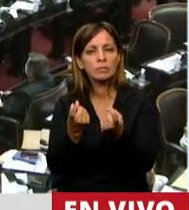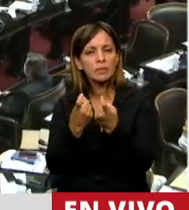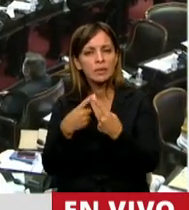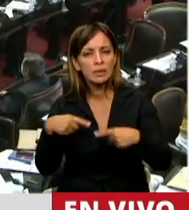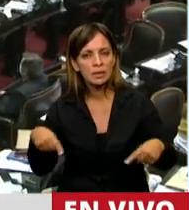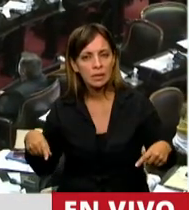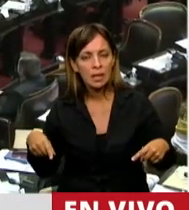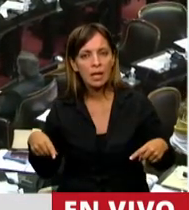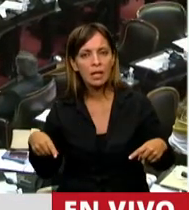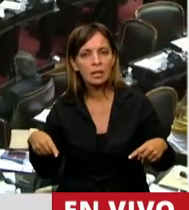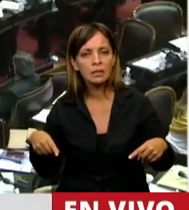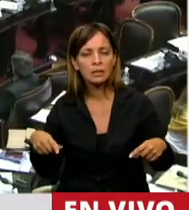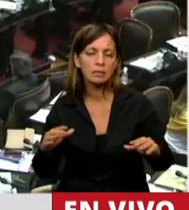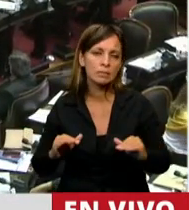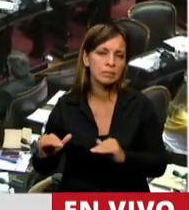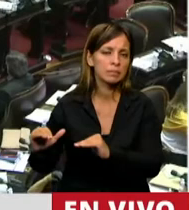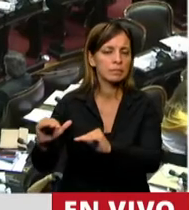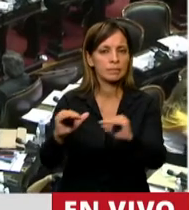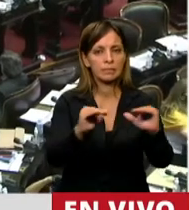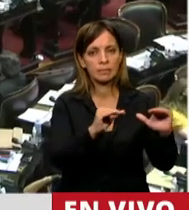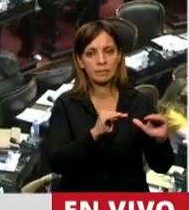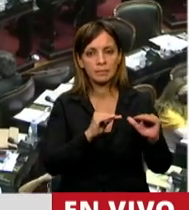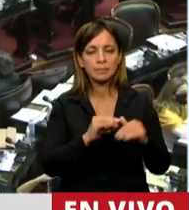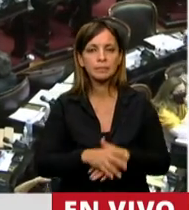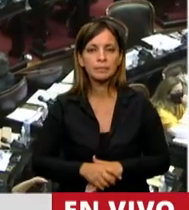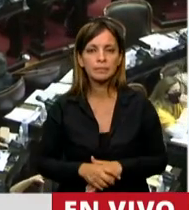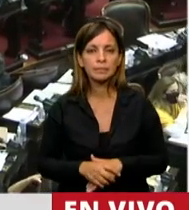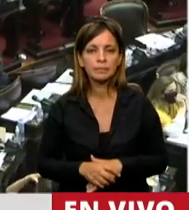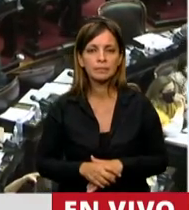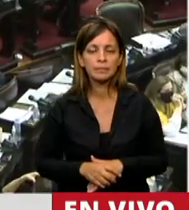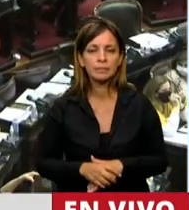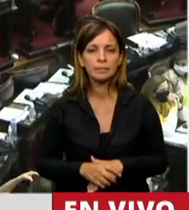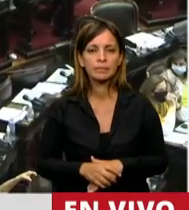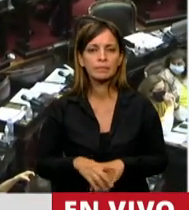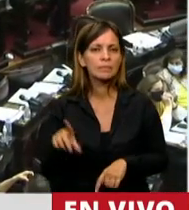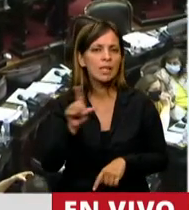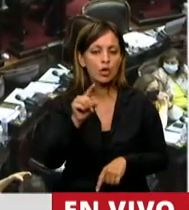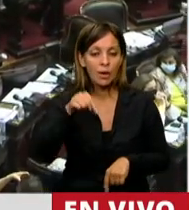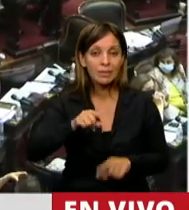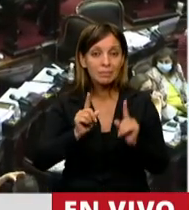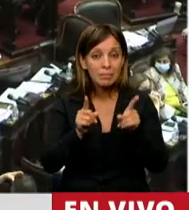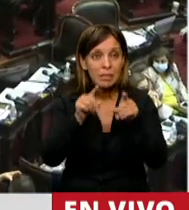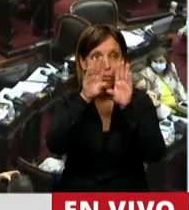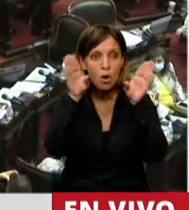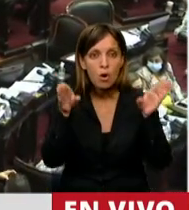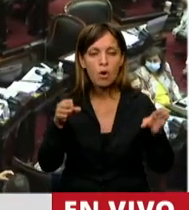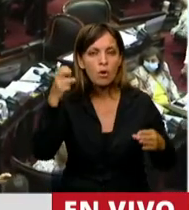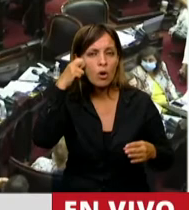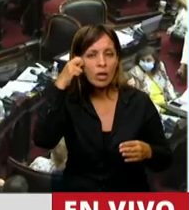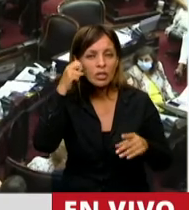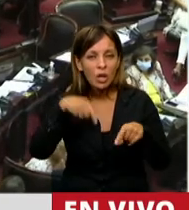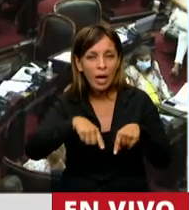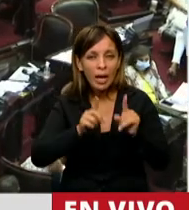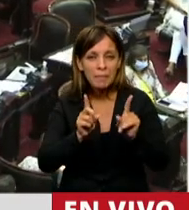son para todos igual. Y que no es desde este lugar y desde esta casa